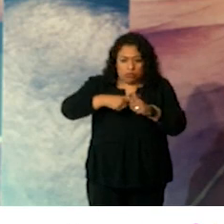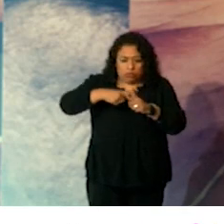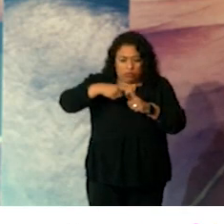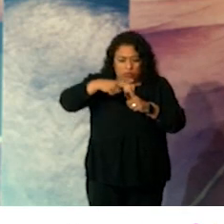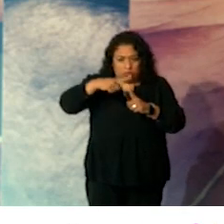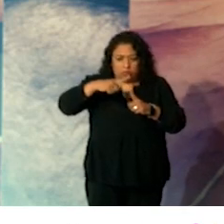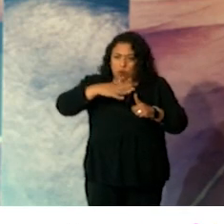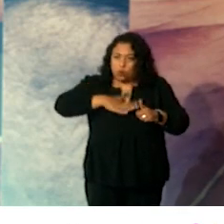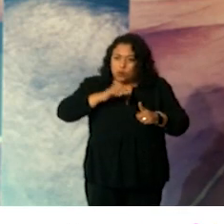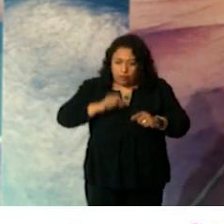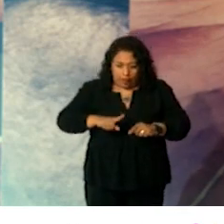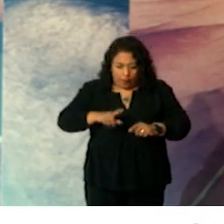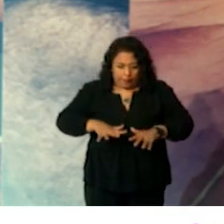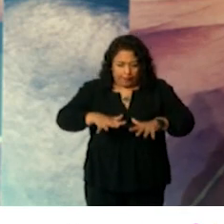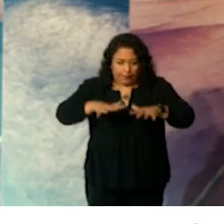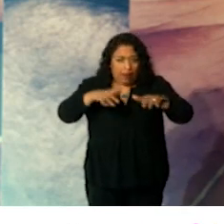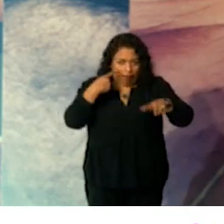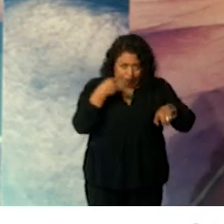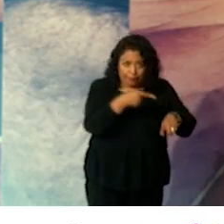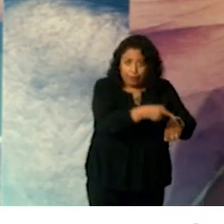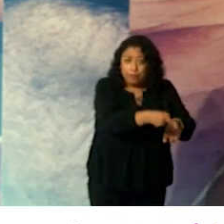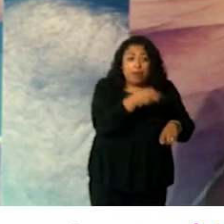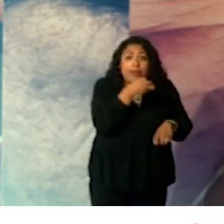climática, porque esta comunidad ya había estado